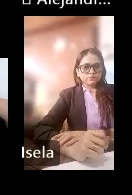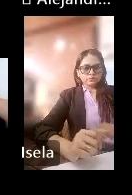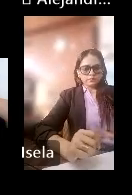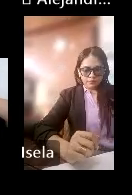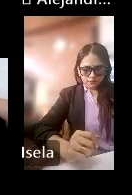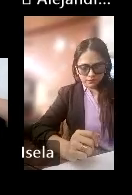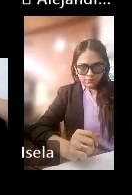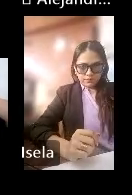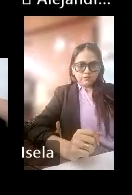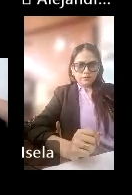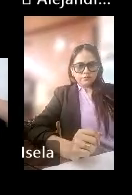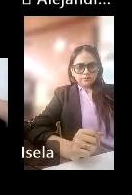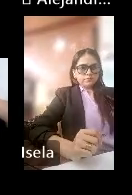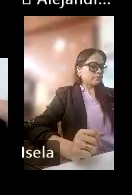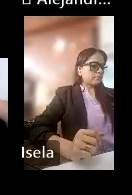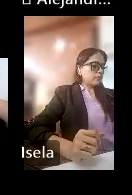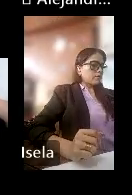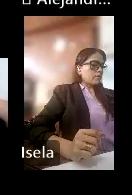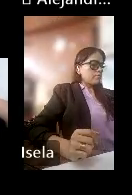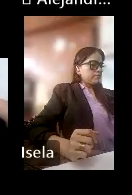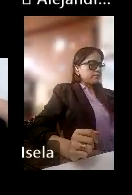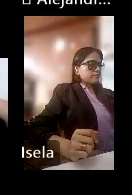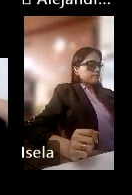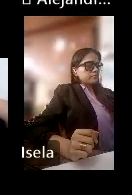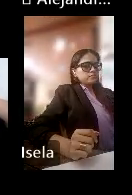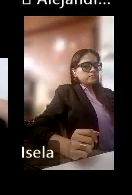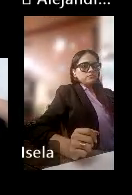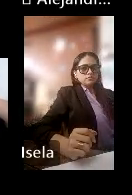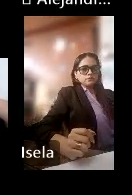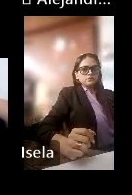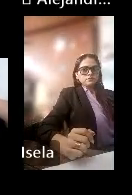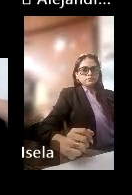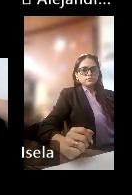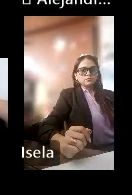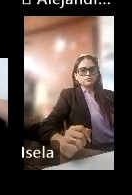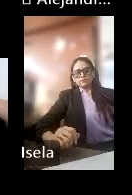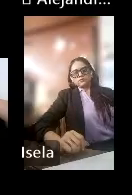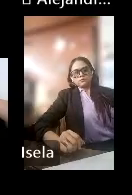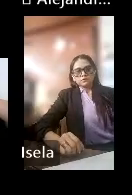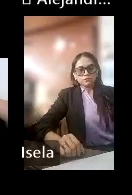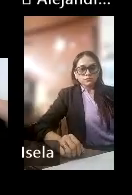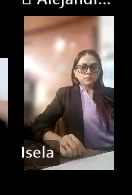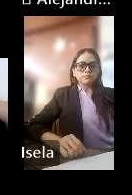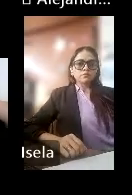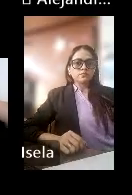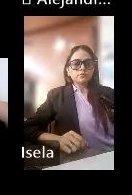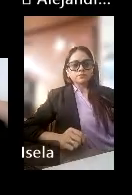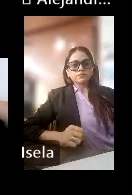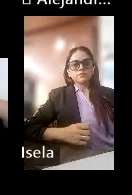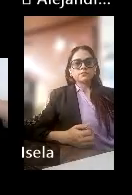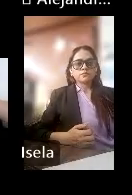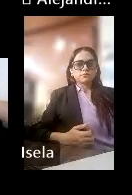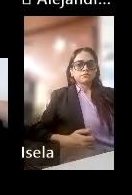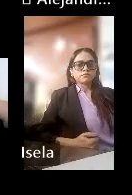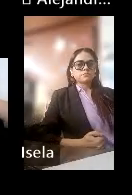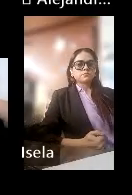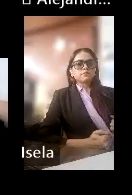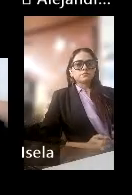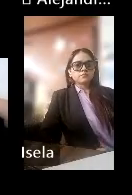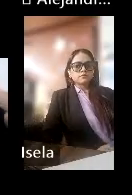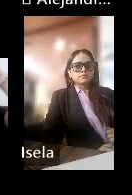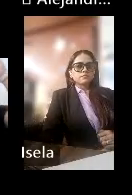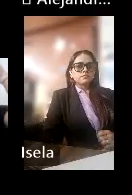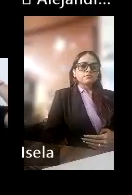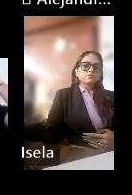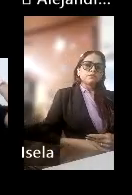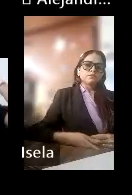extraño que se meta entre mis piernas, ¿no? Ahí a ronronearme. Y él va a decir como, hay un gato, pero si son horribles,